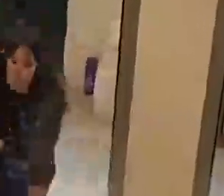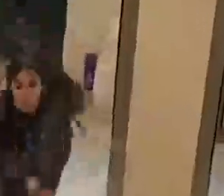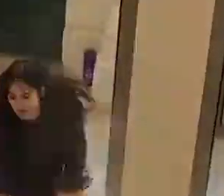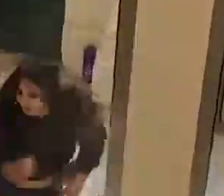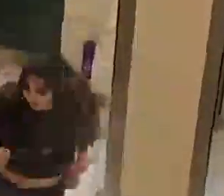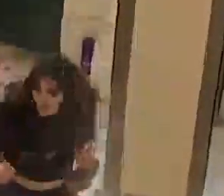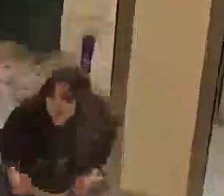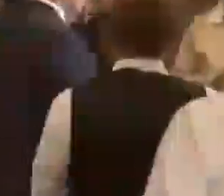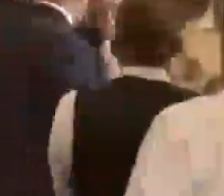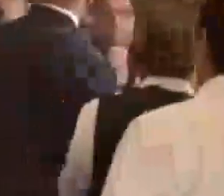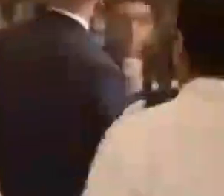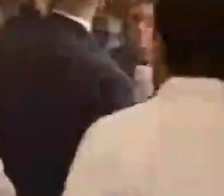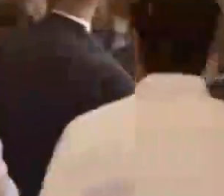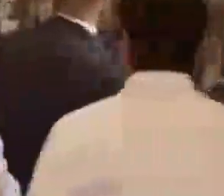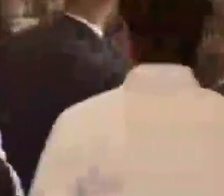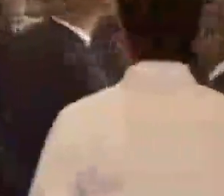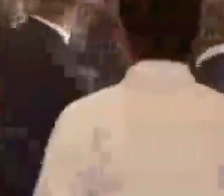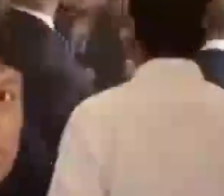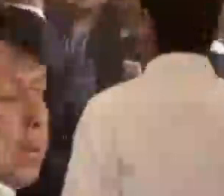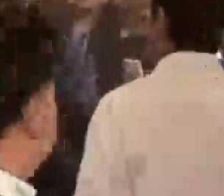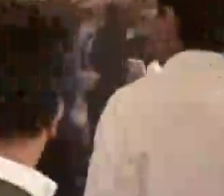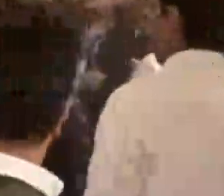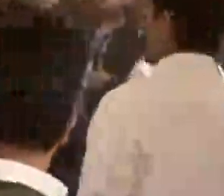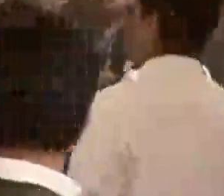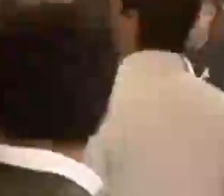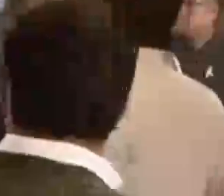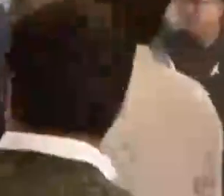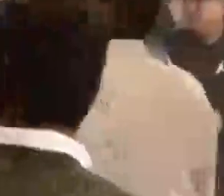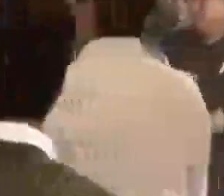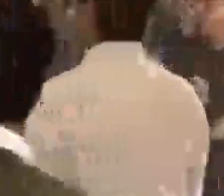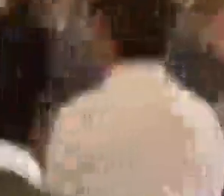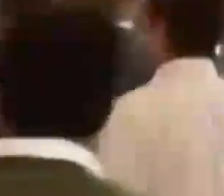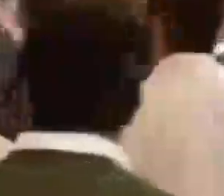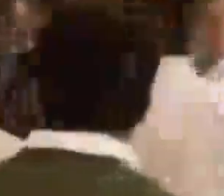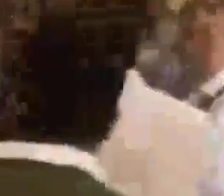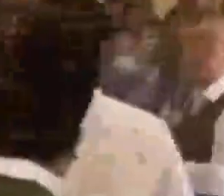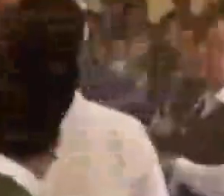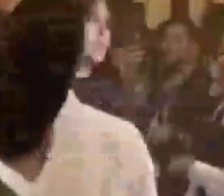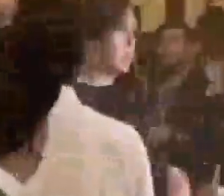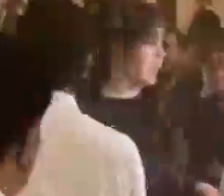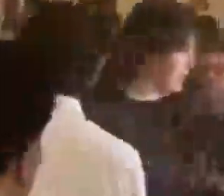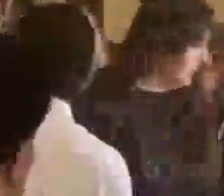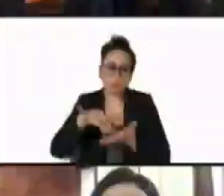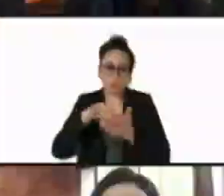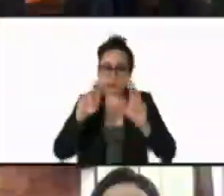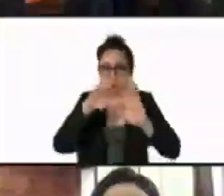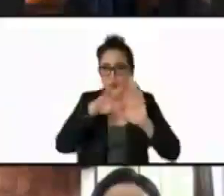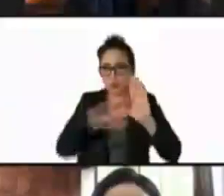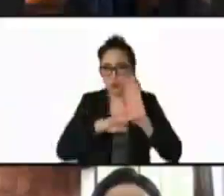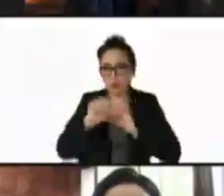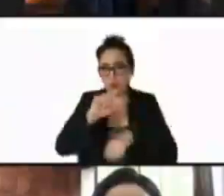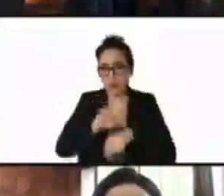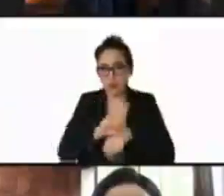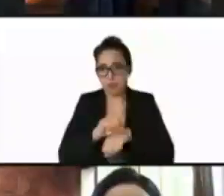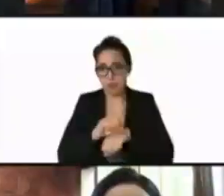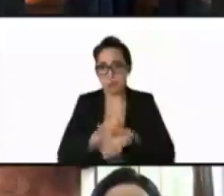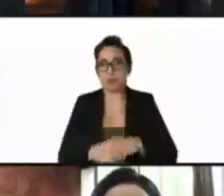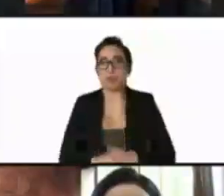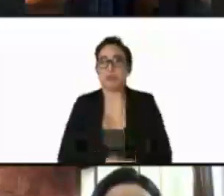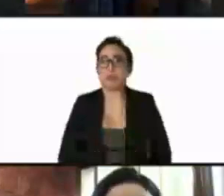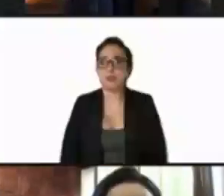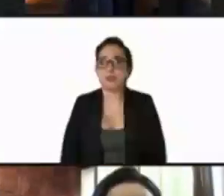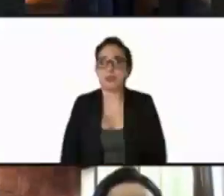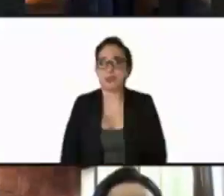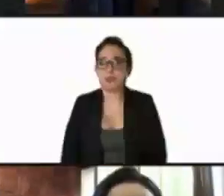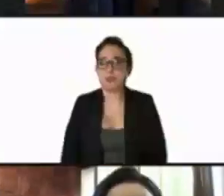presentar un diagnóstico de vulnerabilidad de la infraestructura y personal del Congreso ante este tipo de actos. La JUCOPO también aprobó un acuerdo